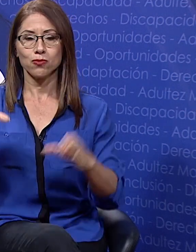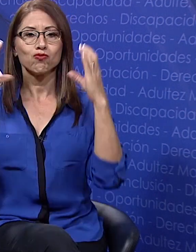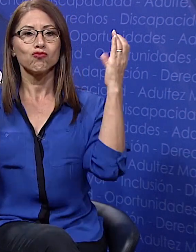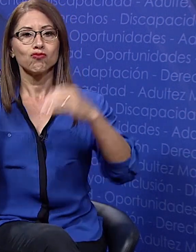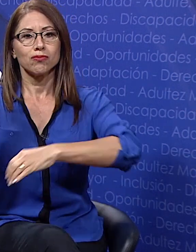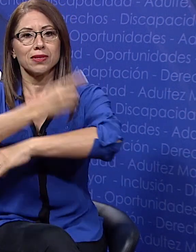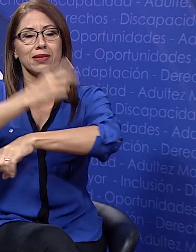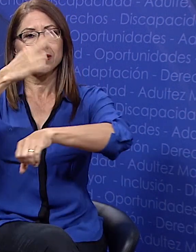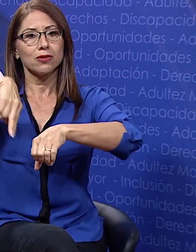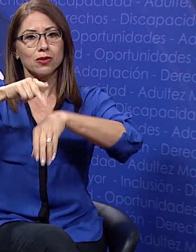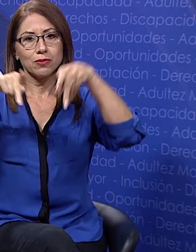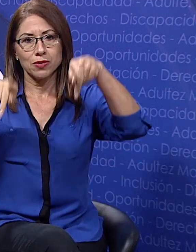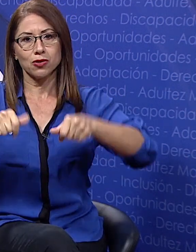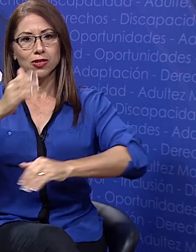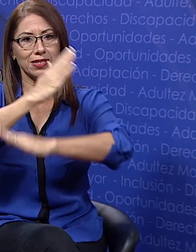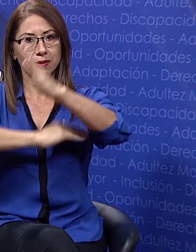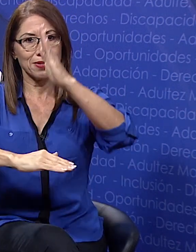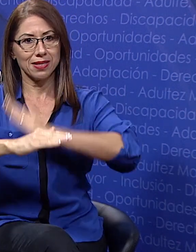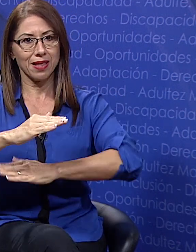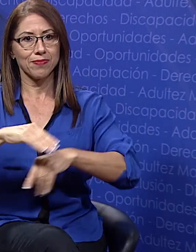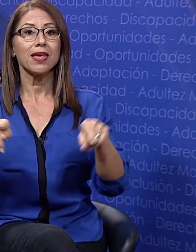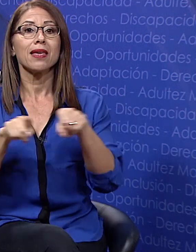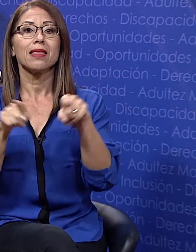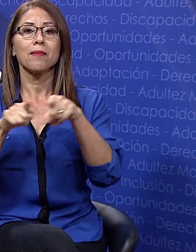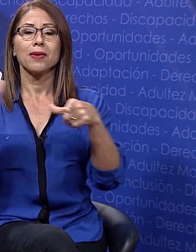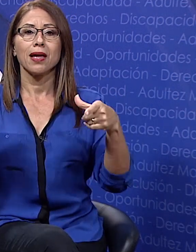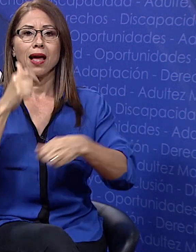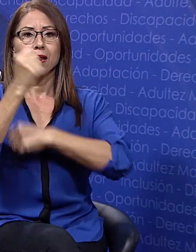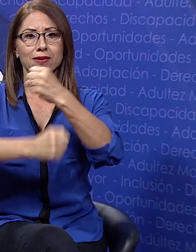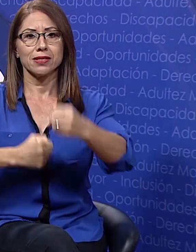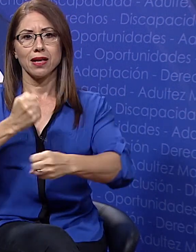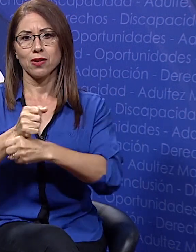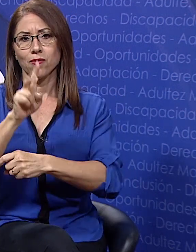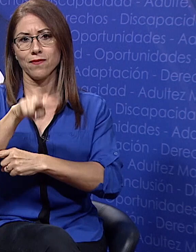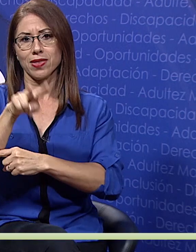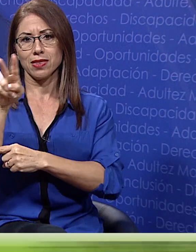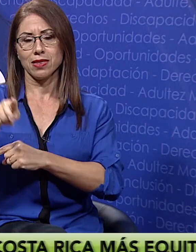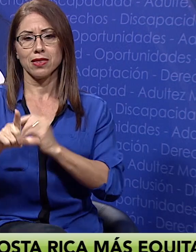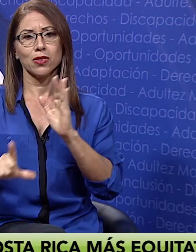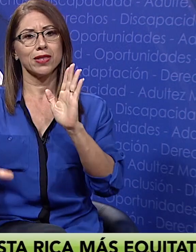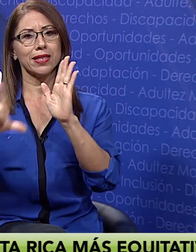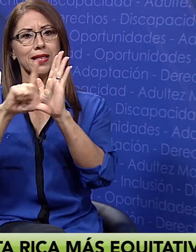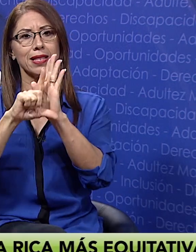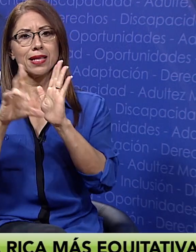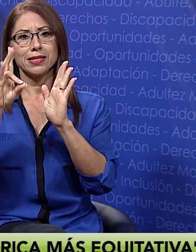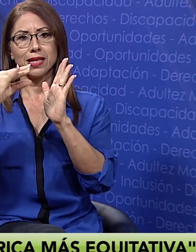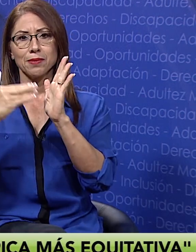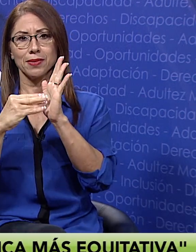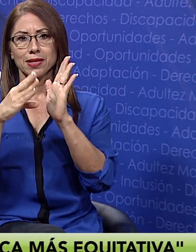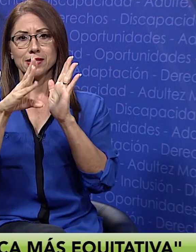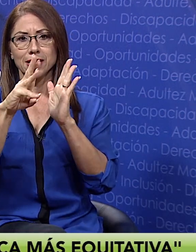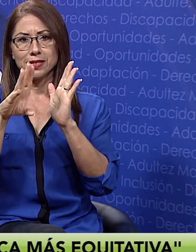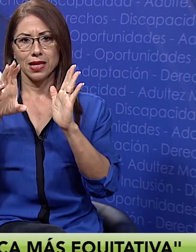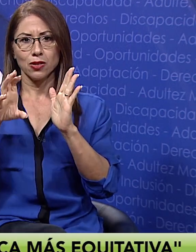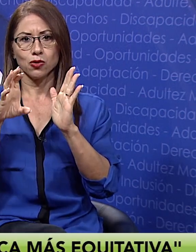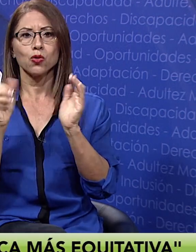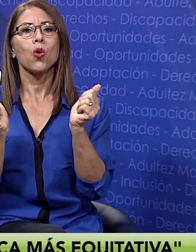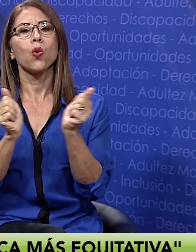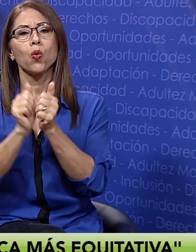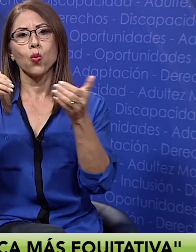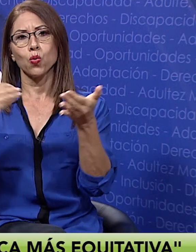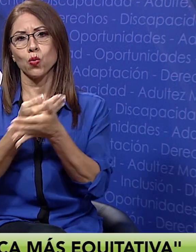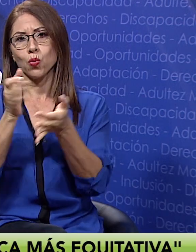el Día Nacional de las Personas con Discapacidad, así como el aniversario número 22 de la Ley